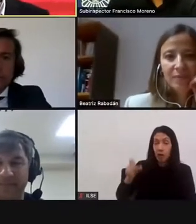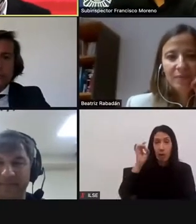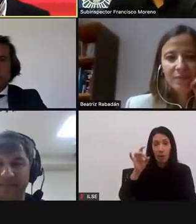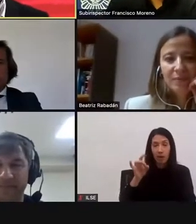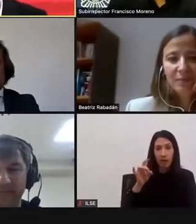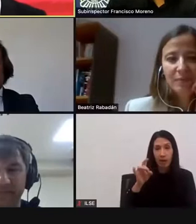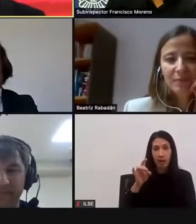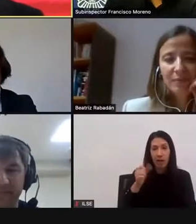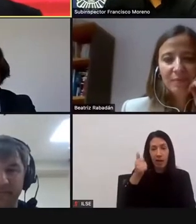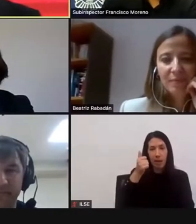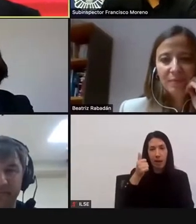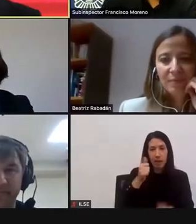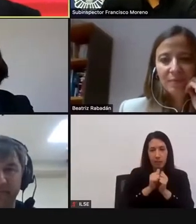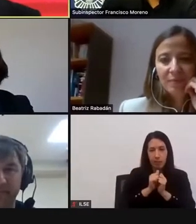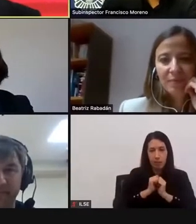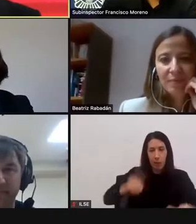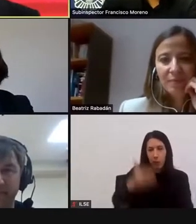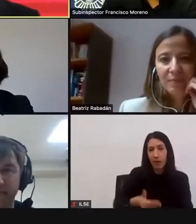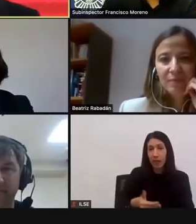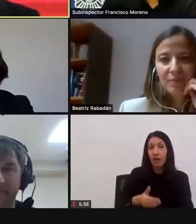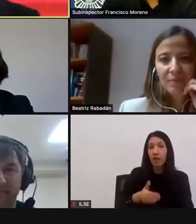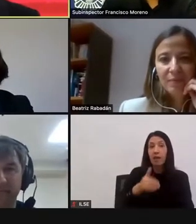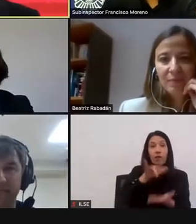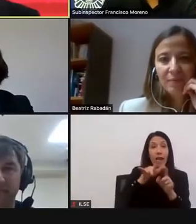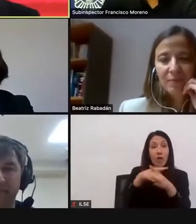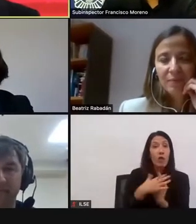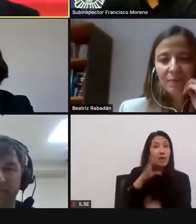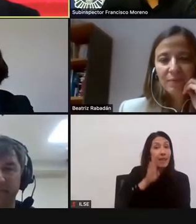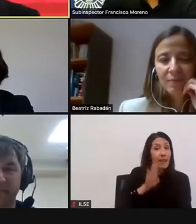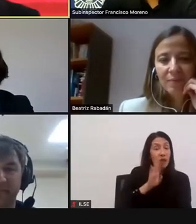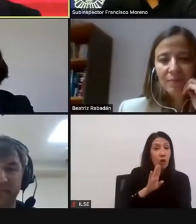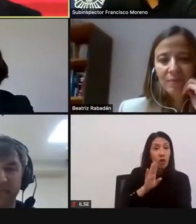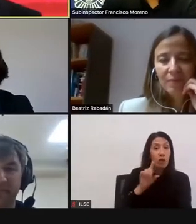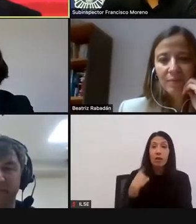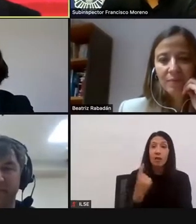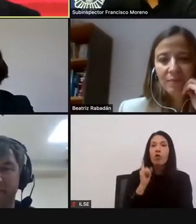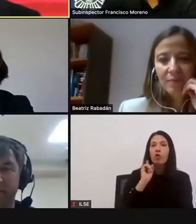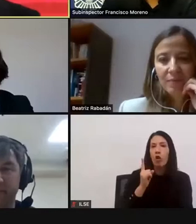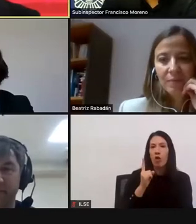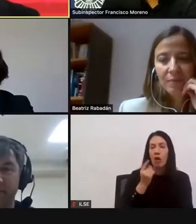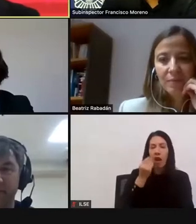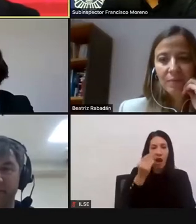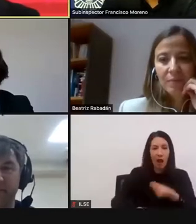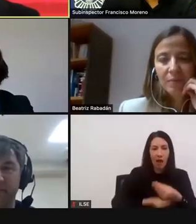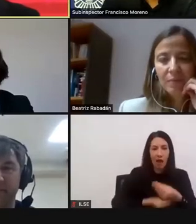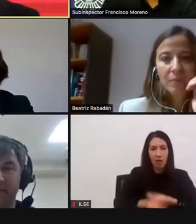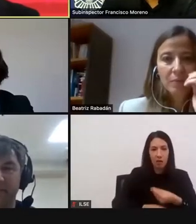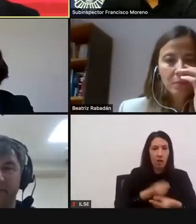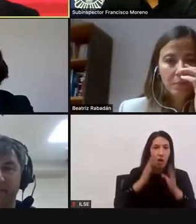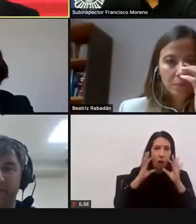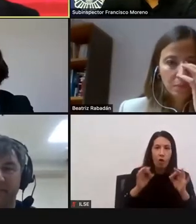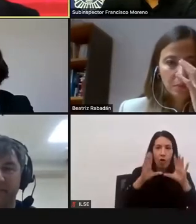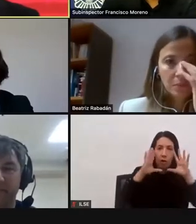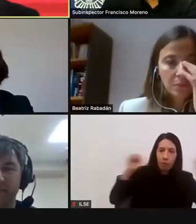más hondo, ¿no? Frente a este tipo de delitos, no solo la acción, evidentemente, de los cuerpos y fuerzas